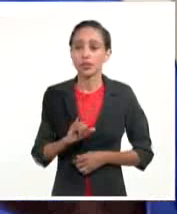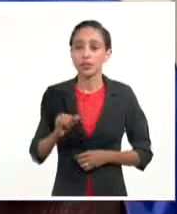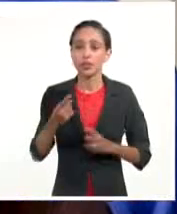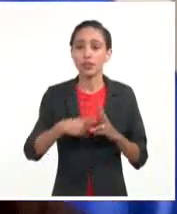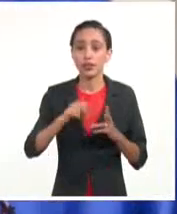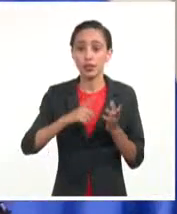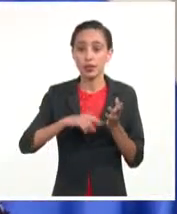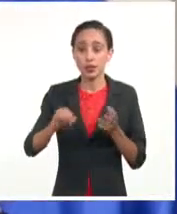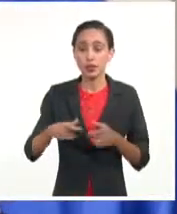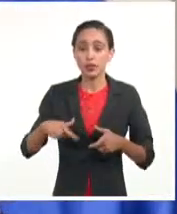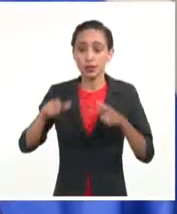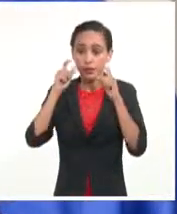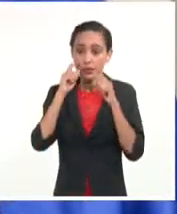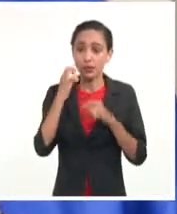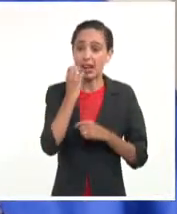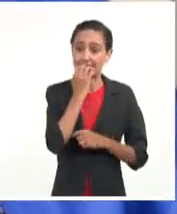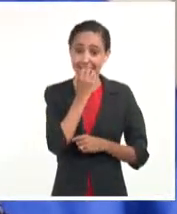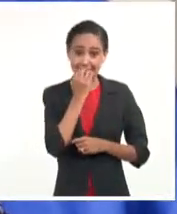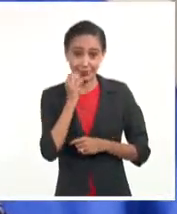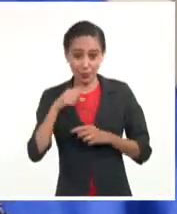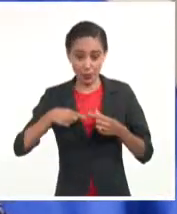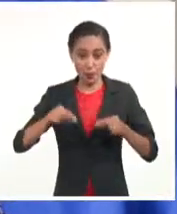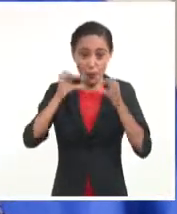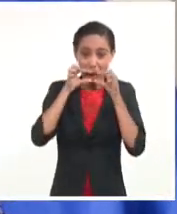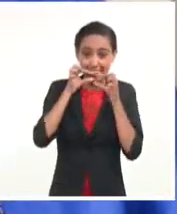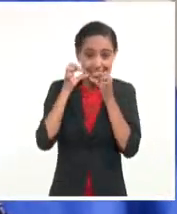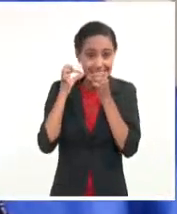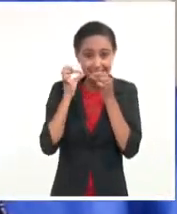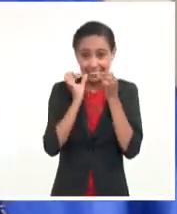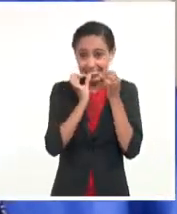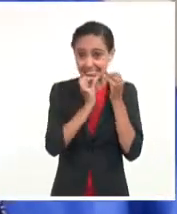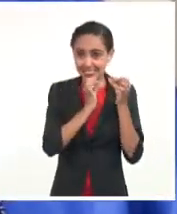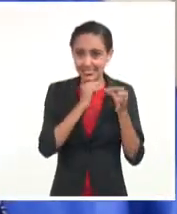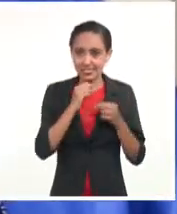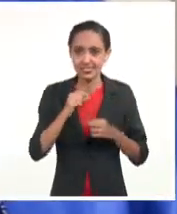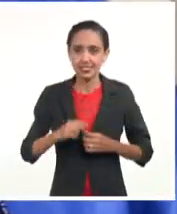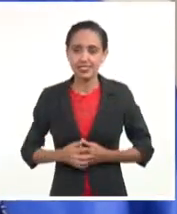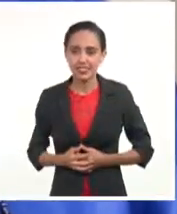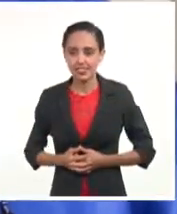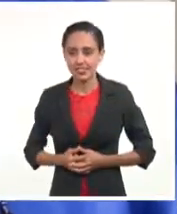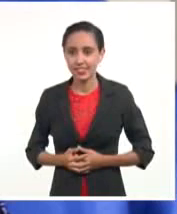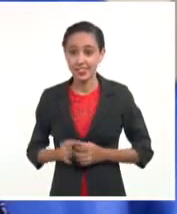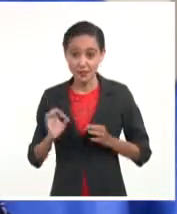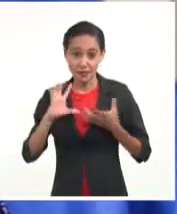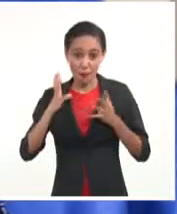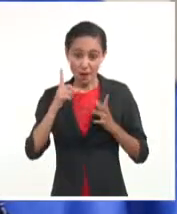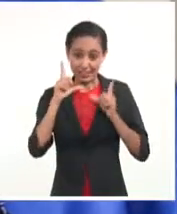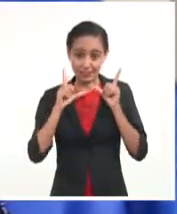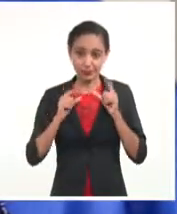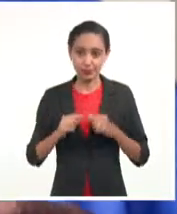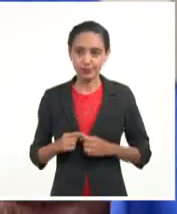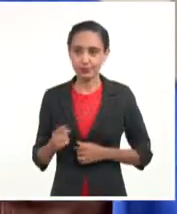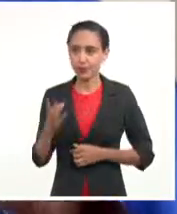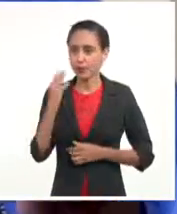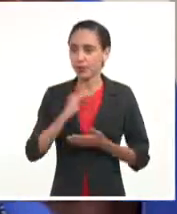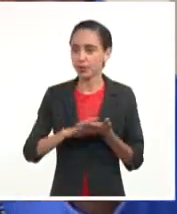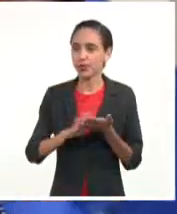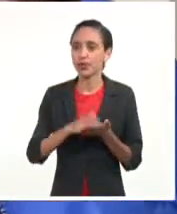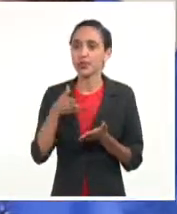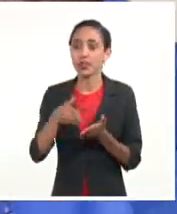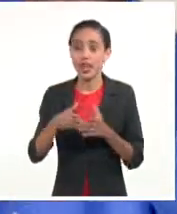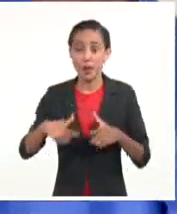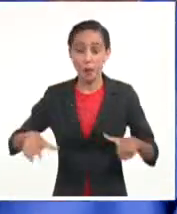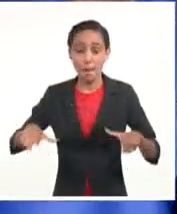los espejuelos, empezó a masticar los espejuelos. Él siempre estaba así. No me habló cuando llegamos a la presa